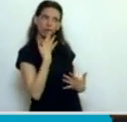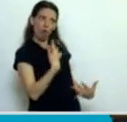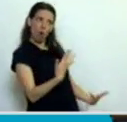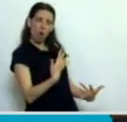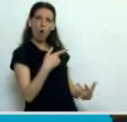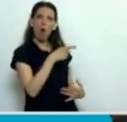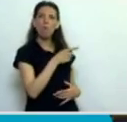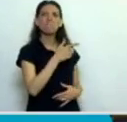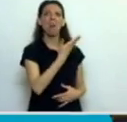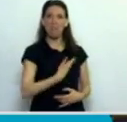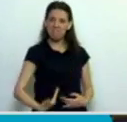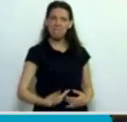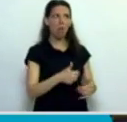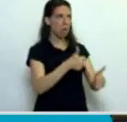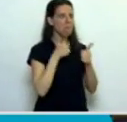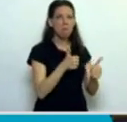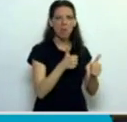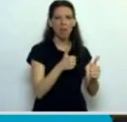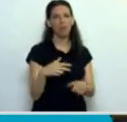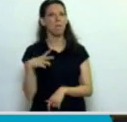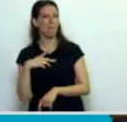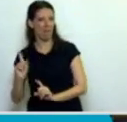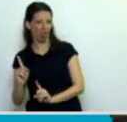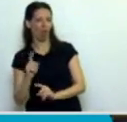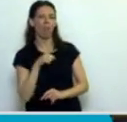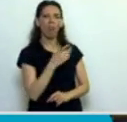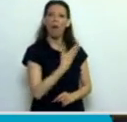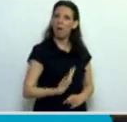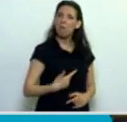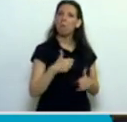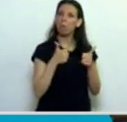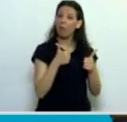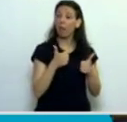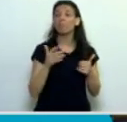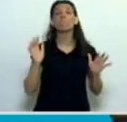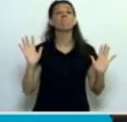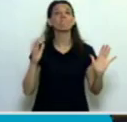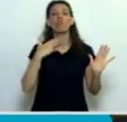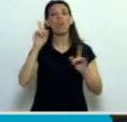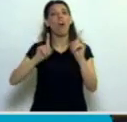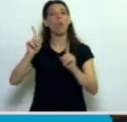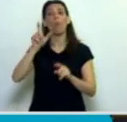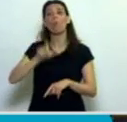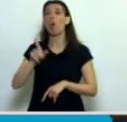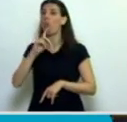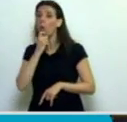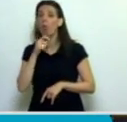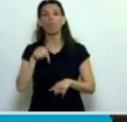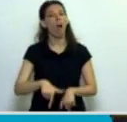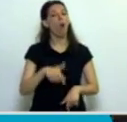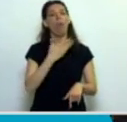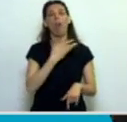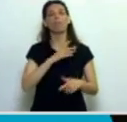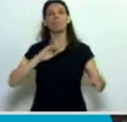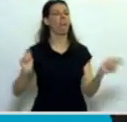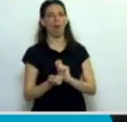estatal y no de lo privado. Mal que les pese, cambiaron los tiempos. La administración de fondos de